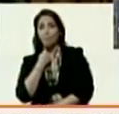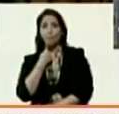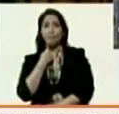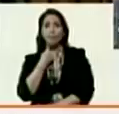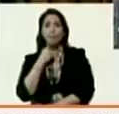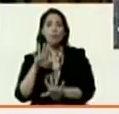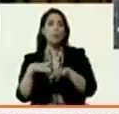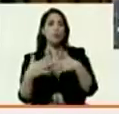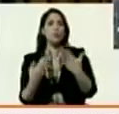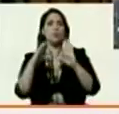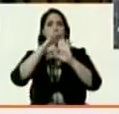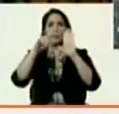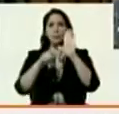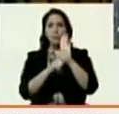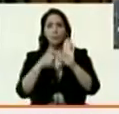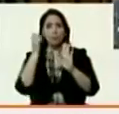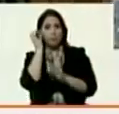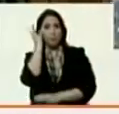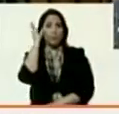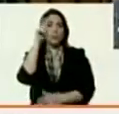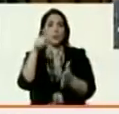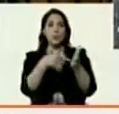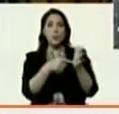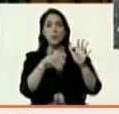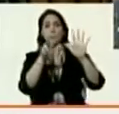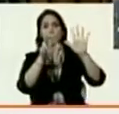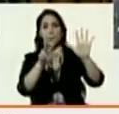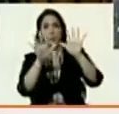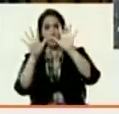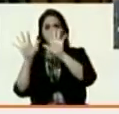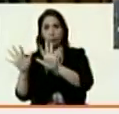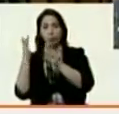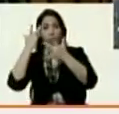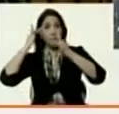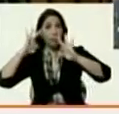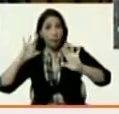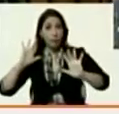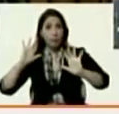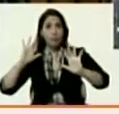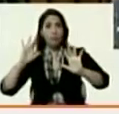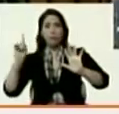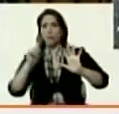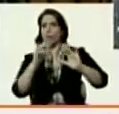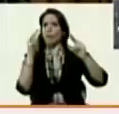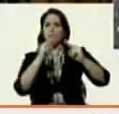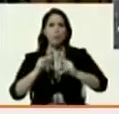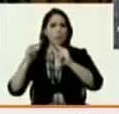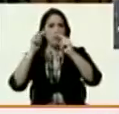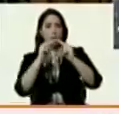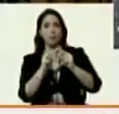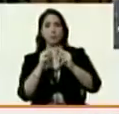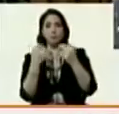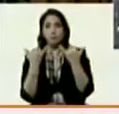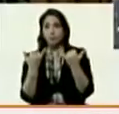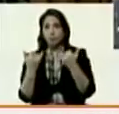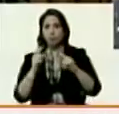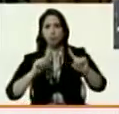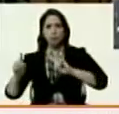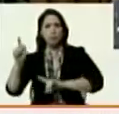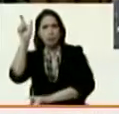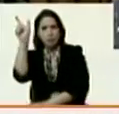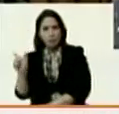Constitución originaria de 1810, al intentar y desconocer la actuación personal